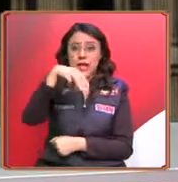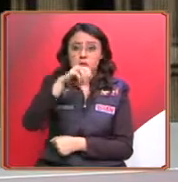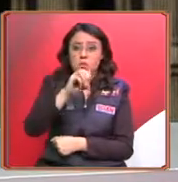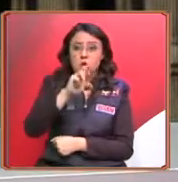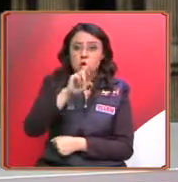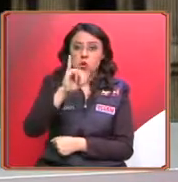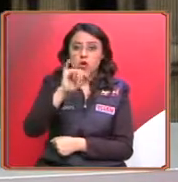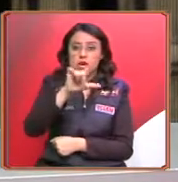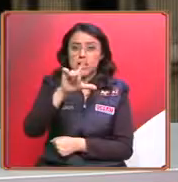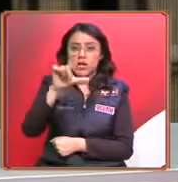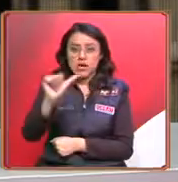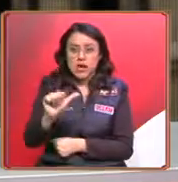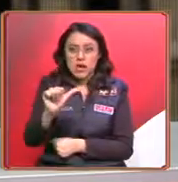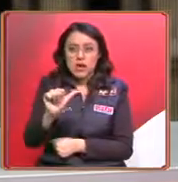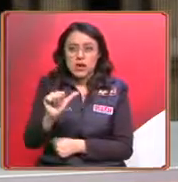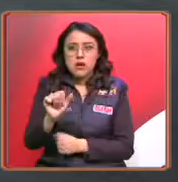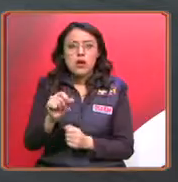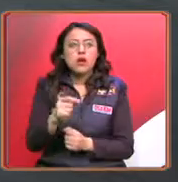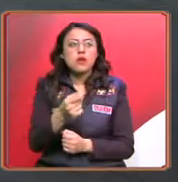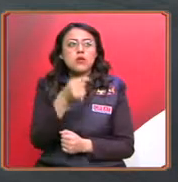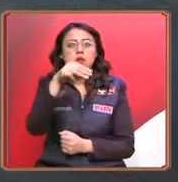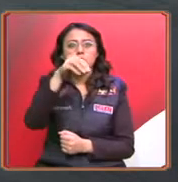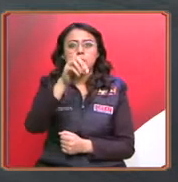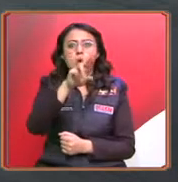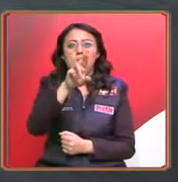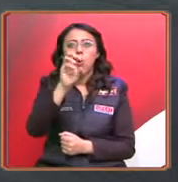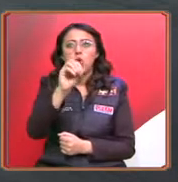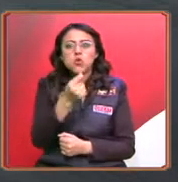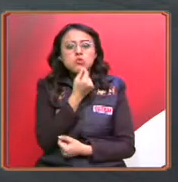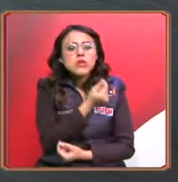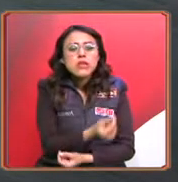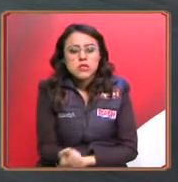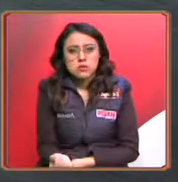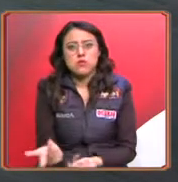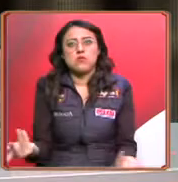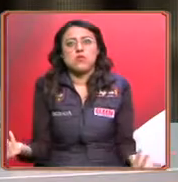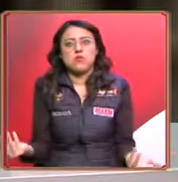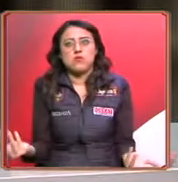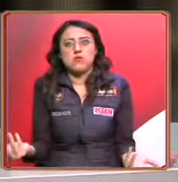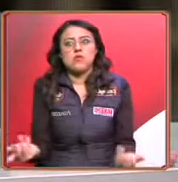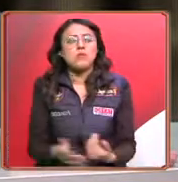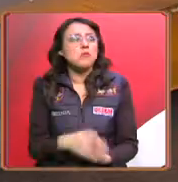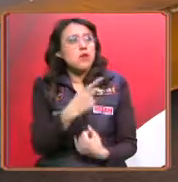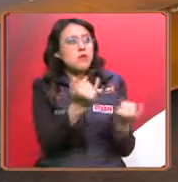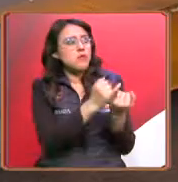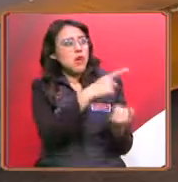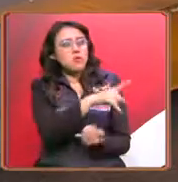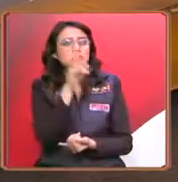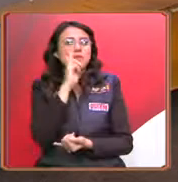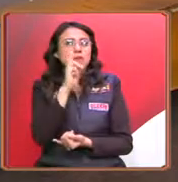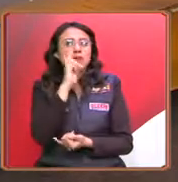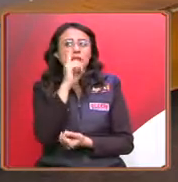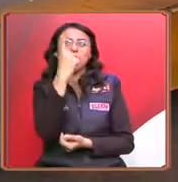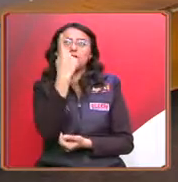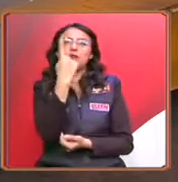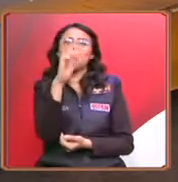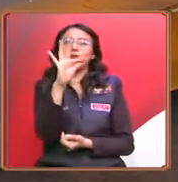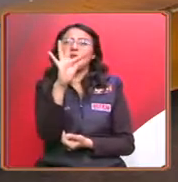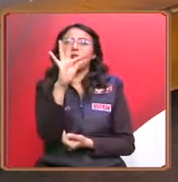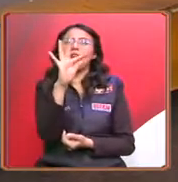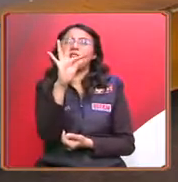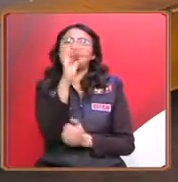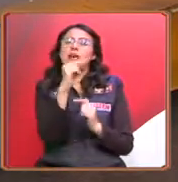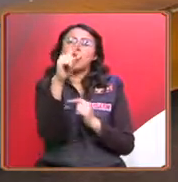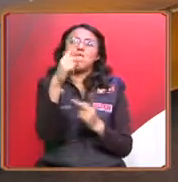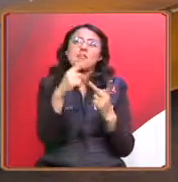Pero morro es como un niño chiquito, ¿no? Ajá. Pues mira lo que mires, cariño. Señor, pues sí, cuando llego yo mido 1.40 y ya casi